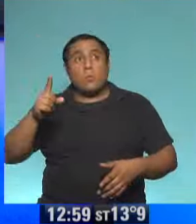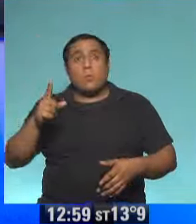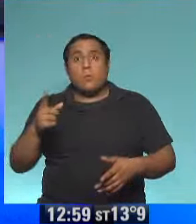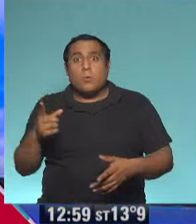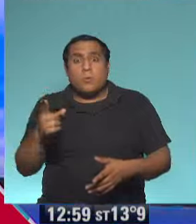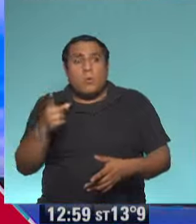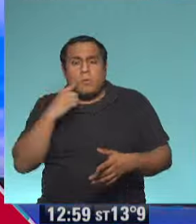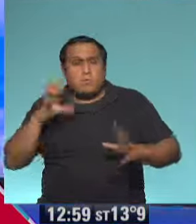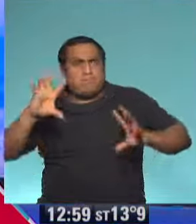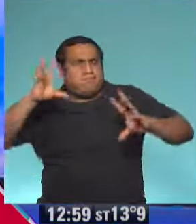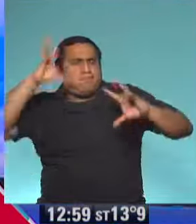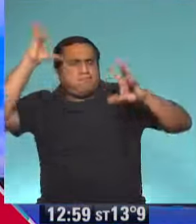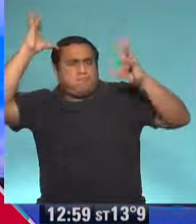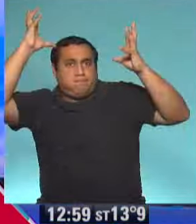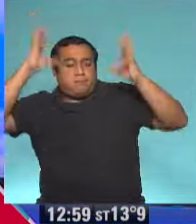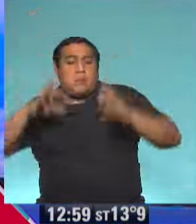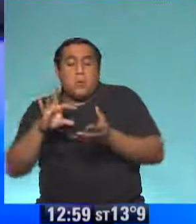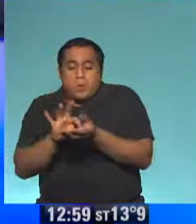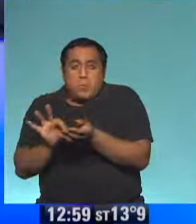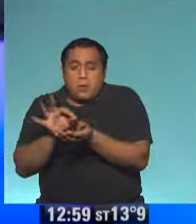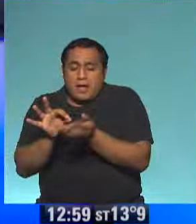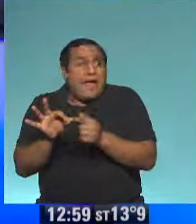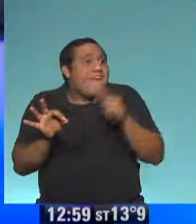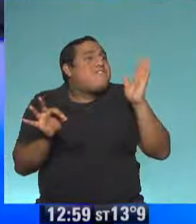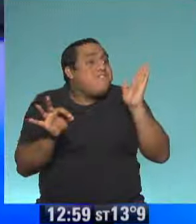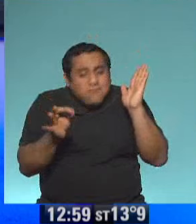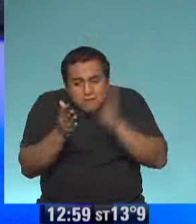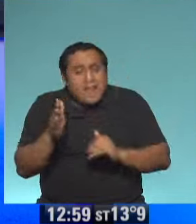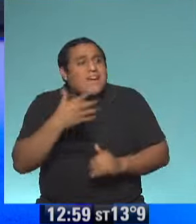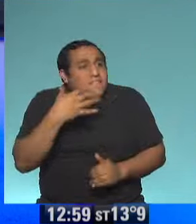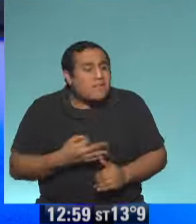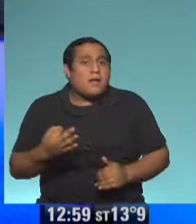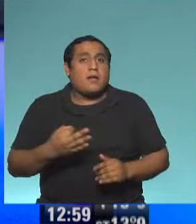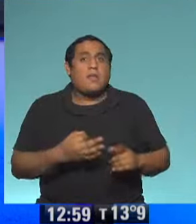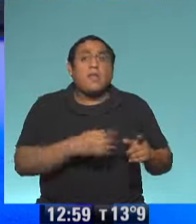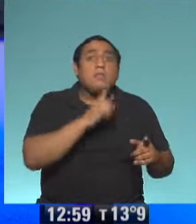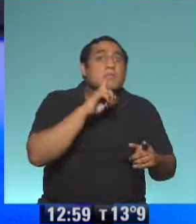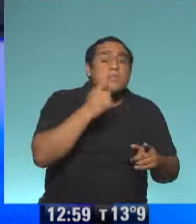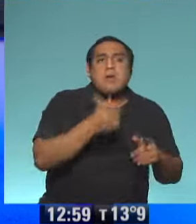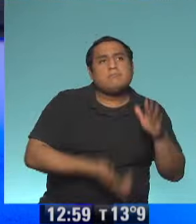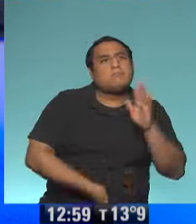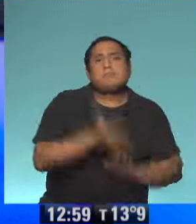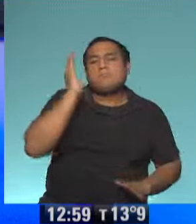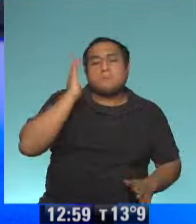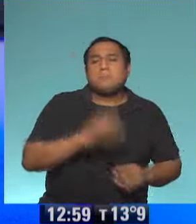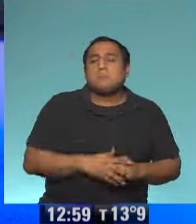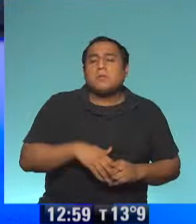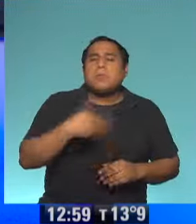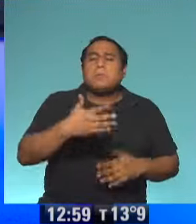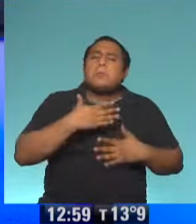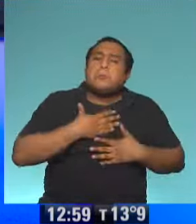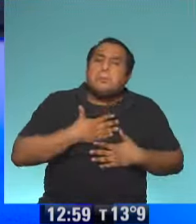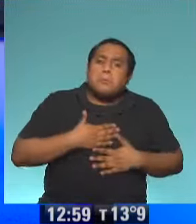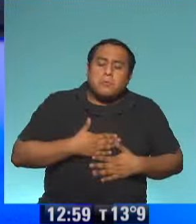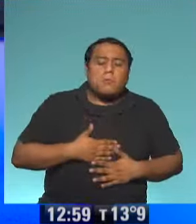se enfureció, siguió gritando que su mosca de verdad era blanca y la tía se fue. Ya más calmada, Virguita improvisó